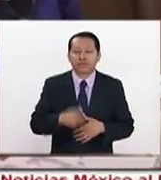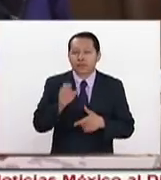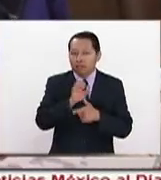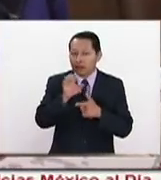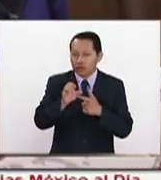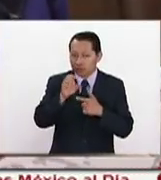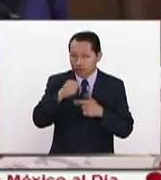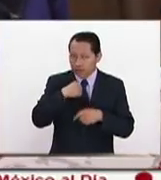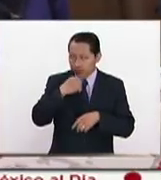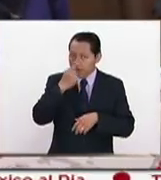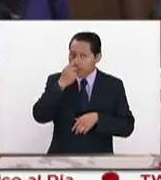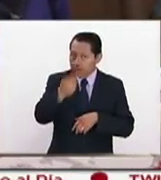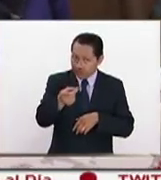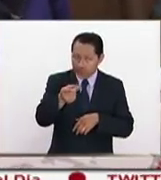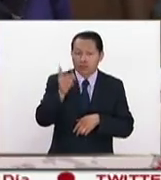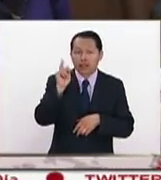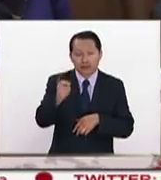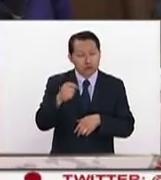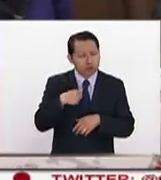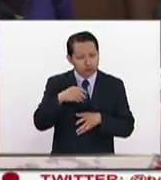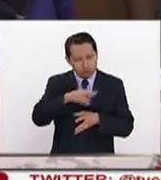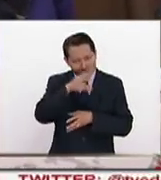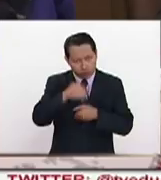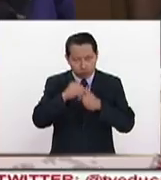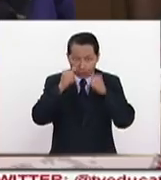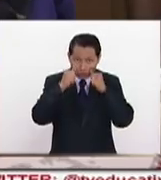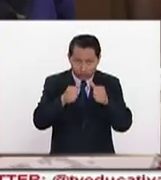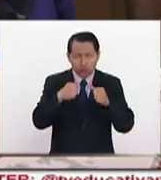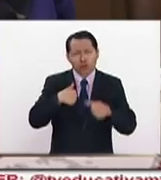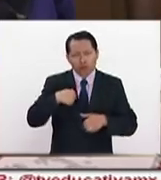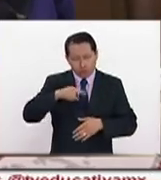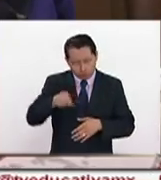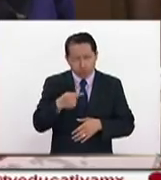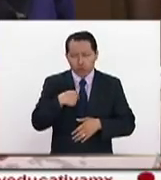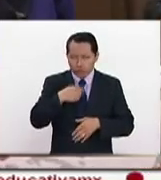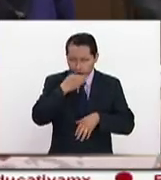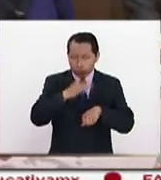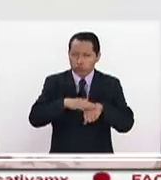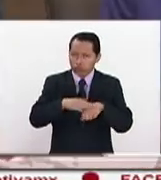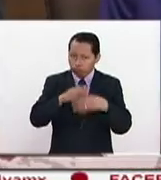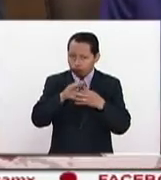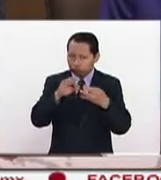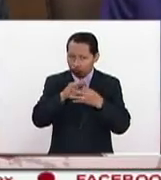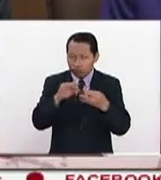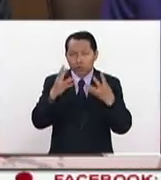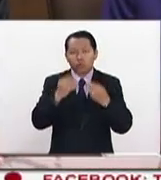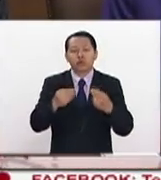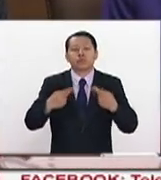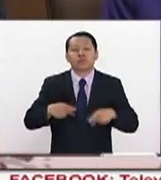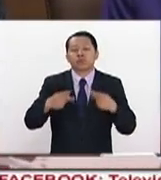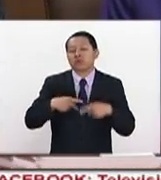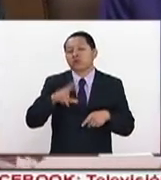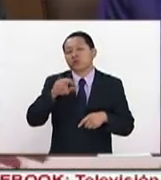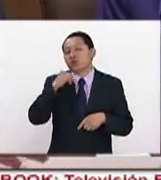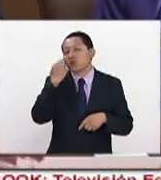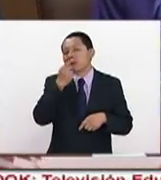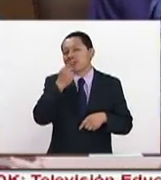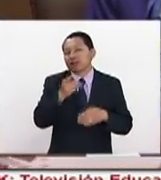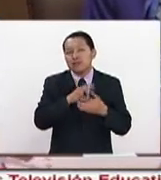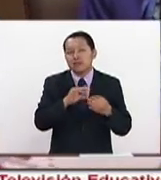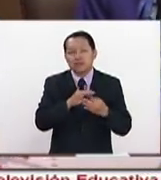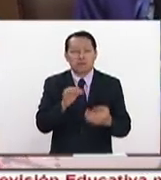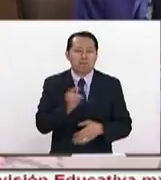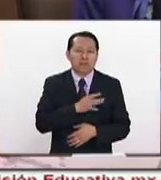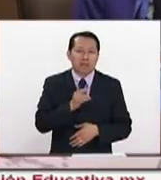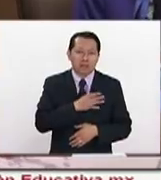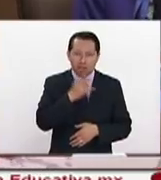Entonces te diré una cosa, voy a darle mucha consideración, y yo soy el que lo menciona. Muchas personas ni siquiera quieren mencionarlo, porque tienen miedo